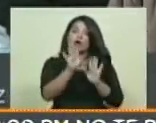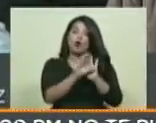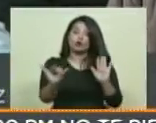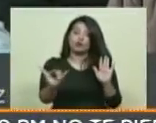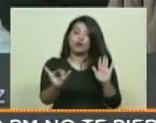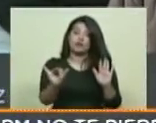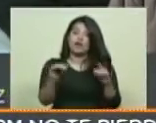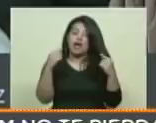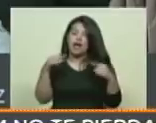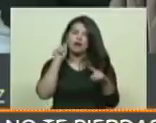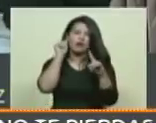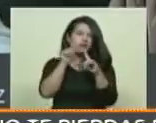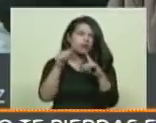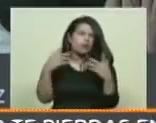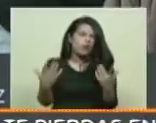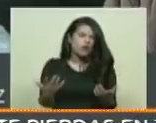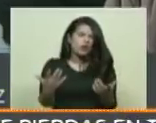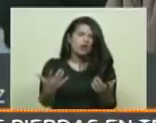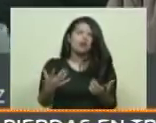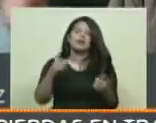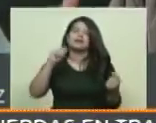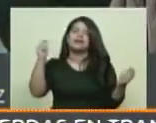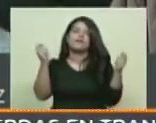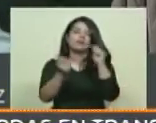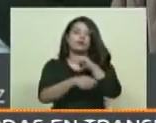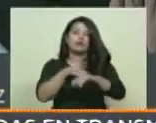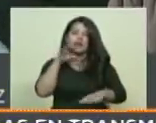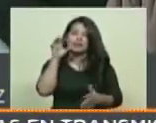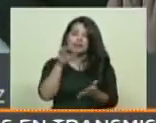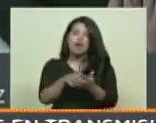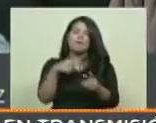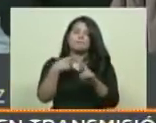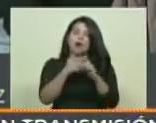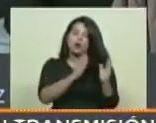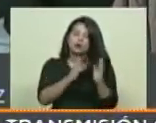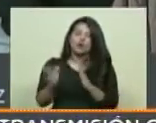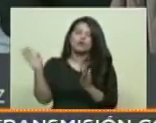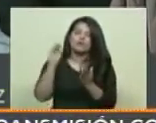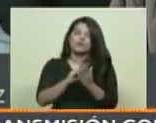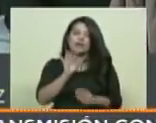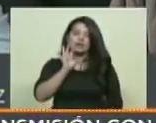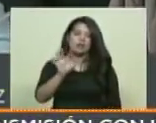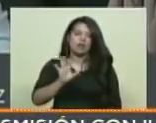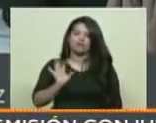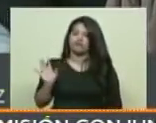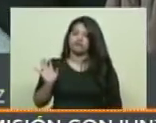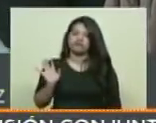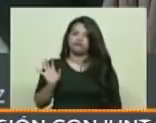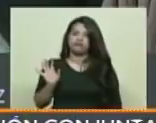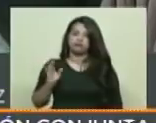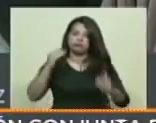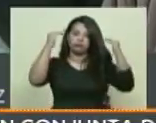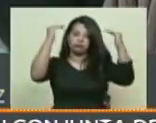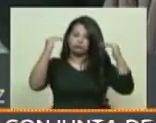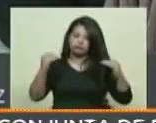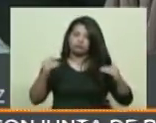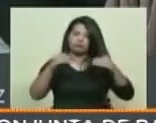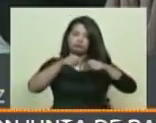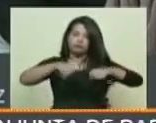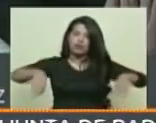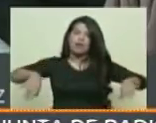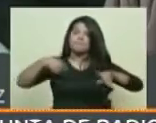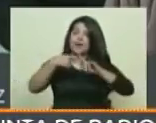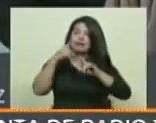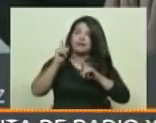Constituyente tiene como objeto la transformación del Estado, la reorganización del Estado en sus distintos niveles, incluido en este caso el